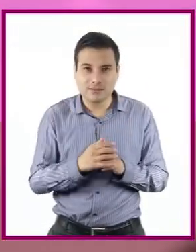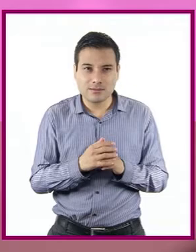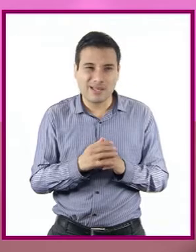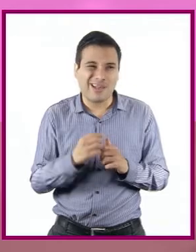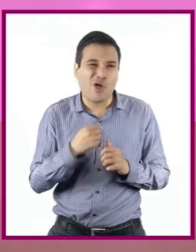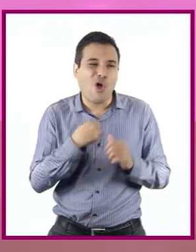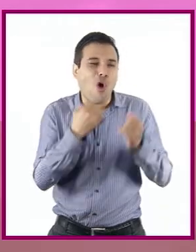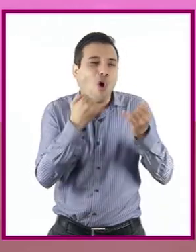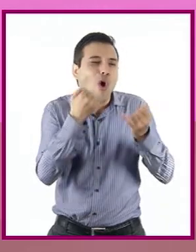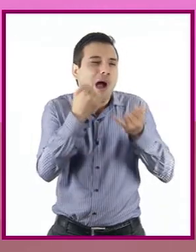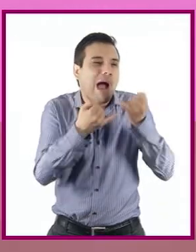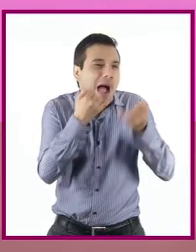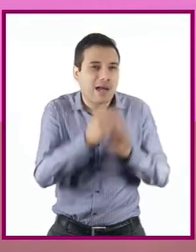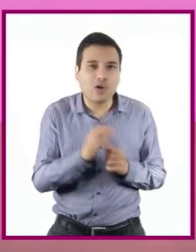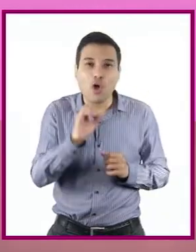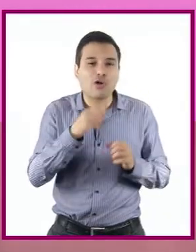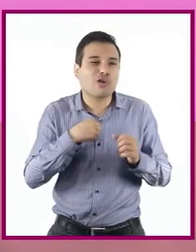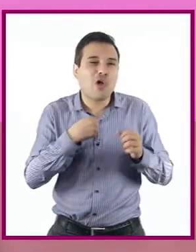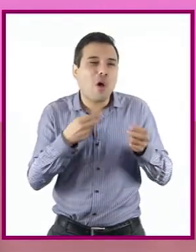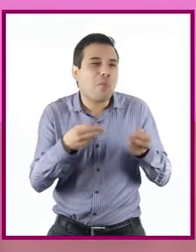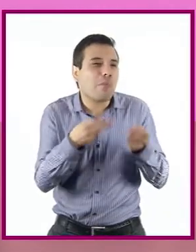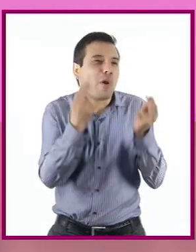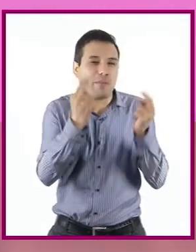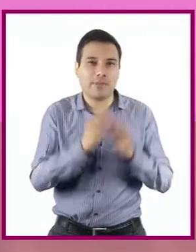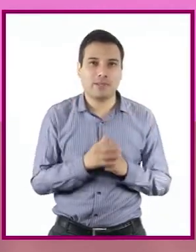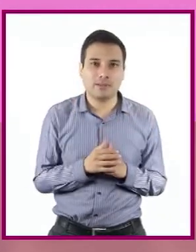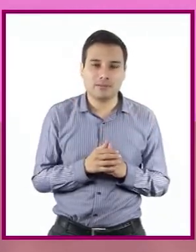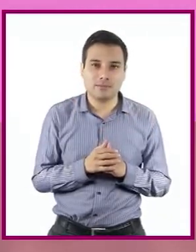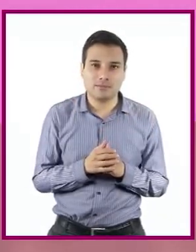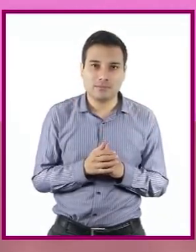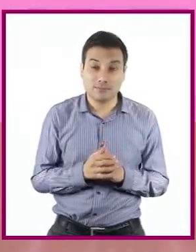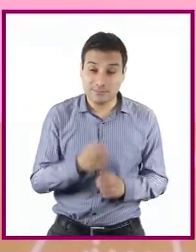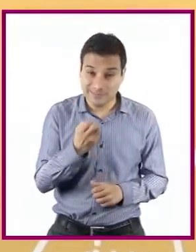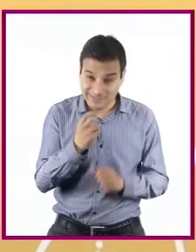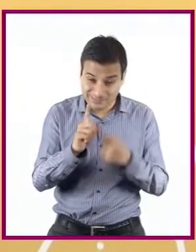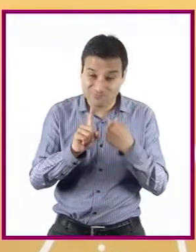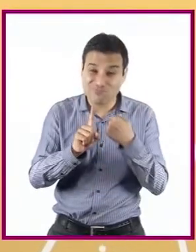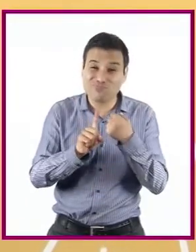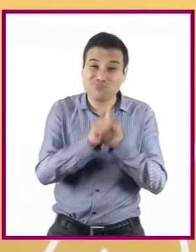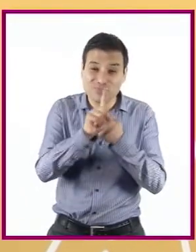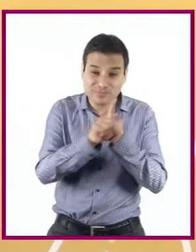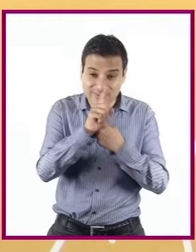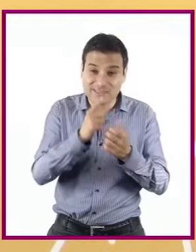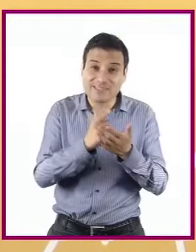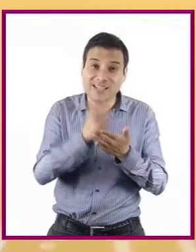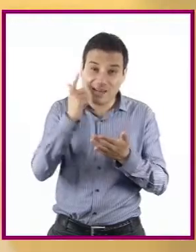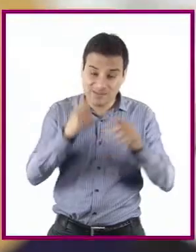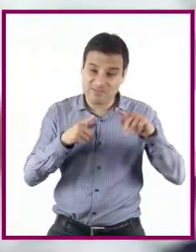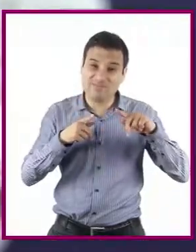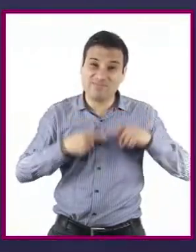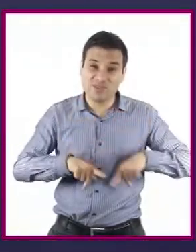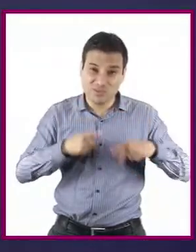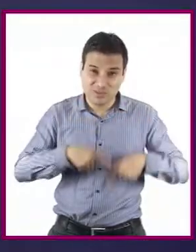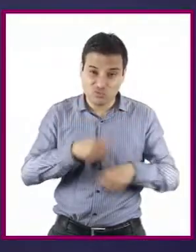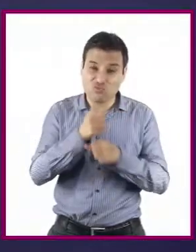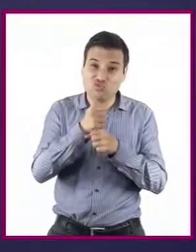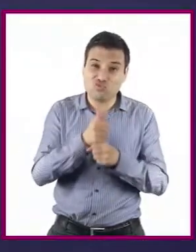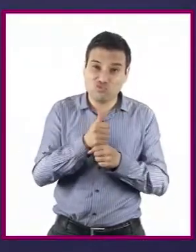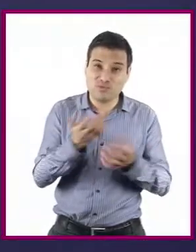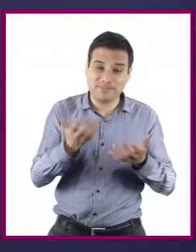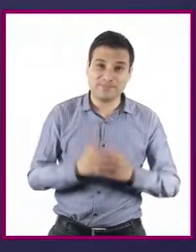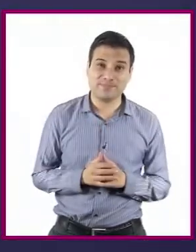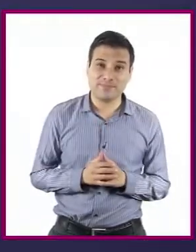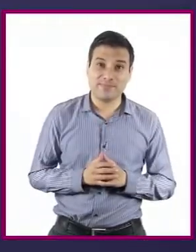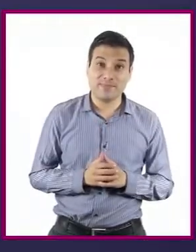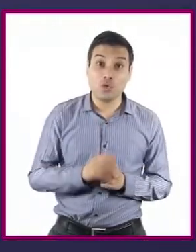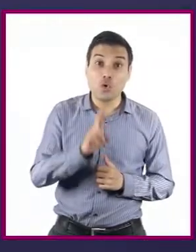O ¿es solo una broma? Sin embargo, es un problema que afecta a muchas personas al año. La UNICEF